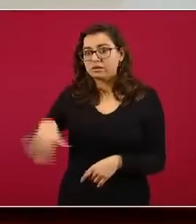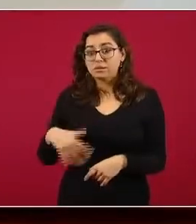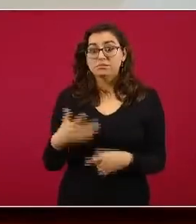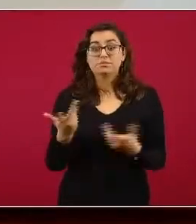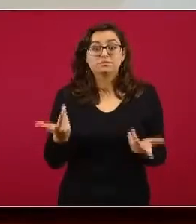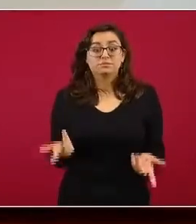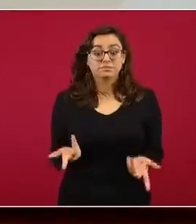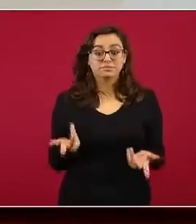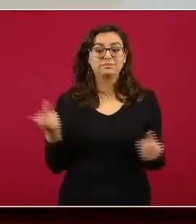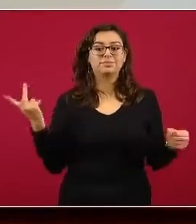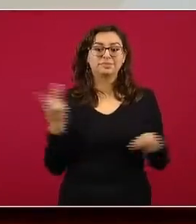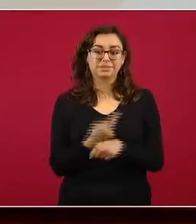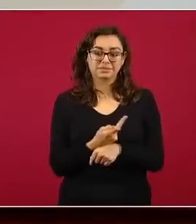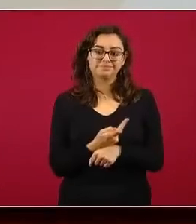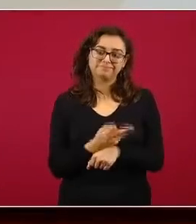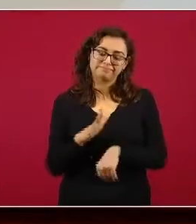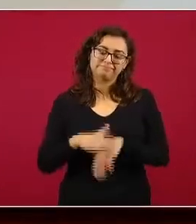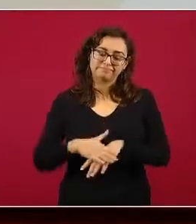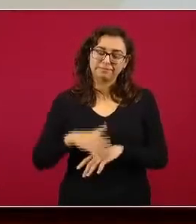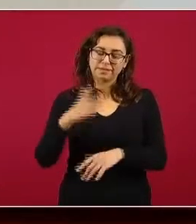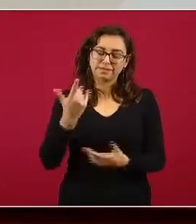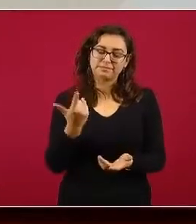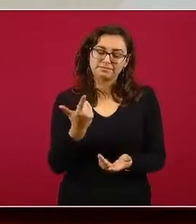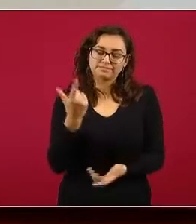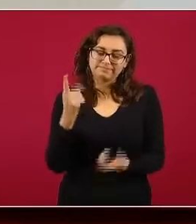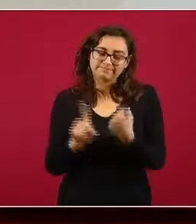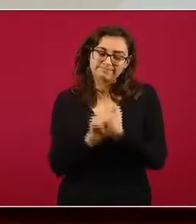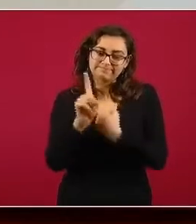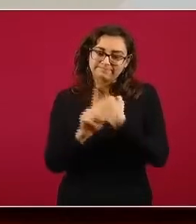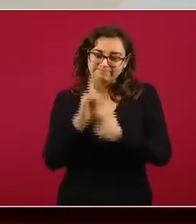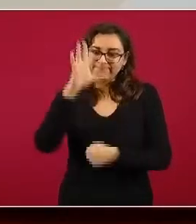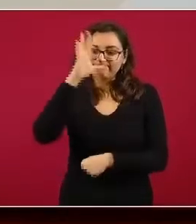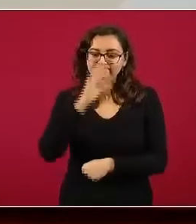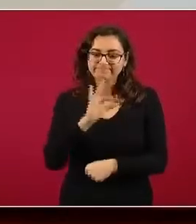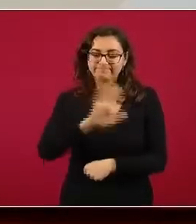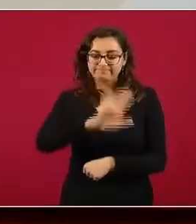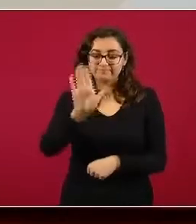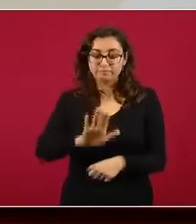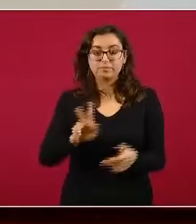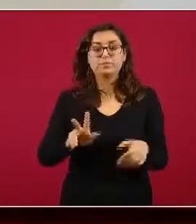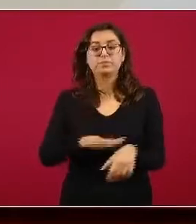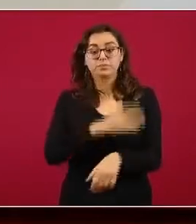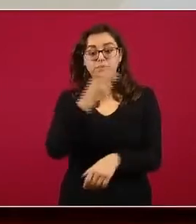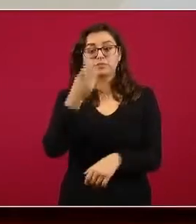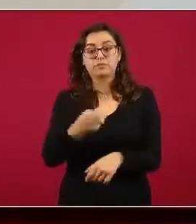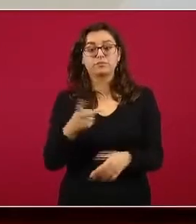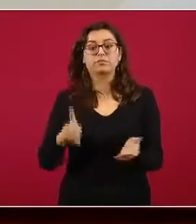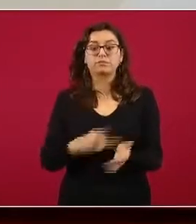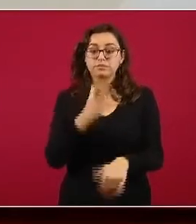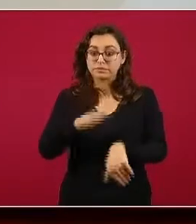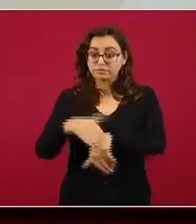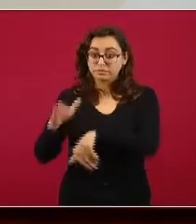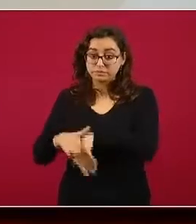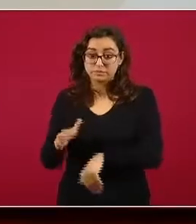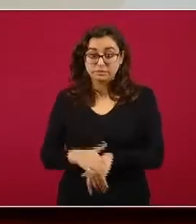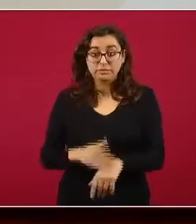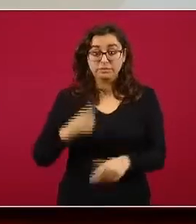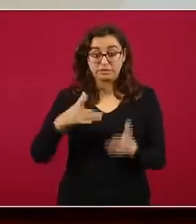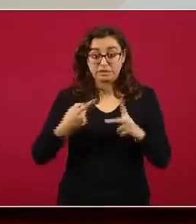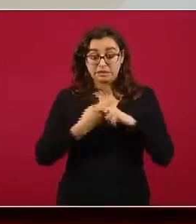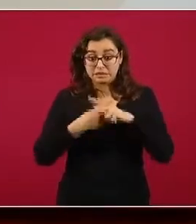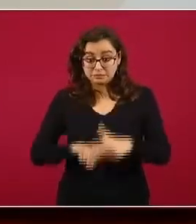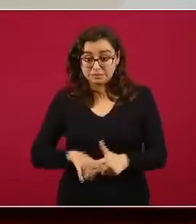la atención, se incrementa. Entonces, por eso, continuar el llamado de demandemos atención